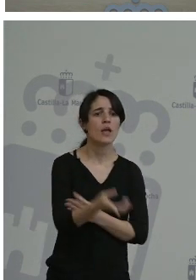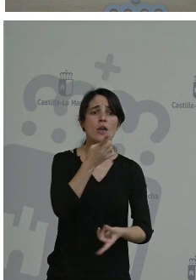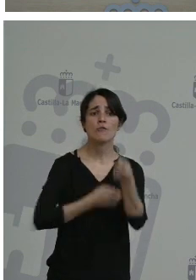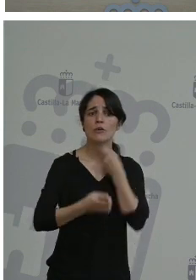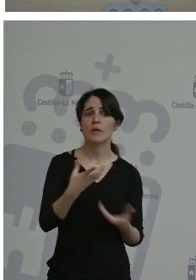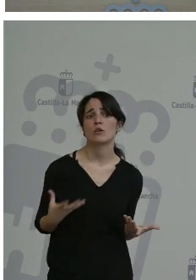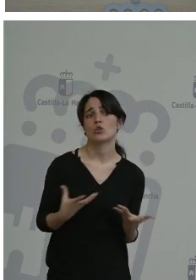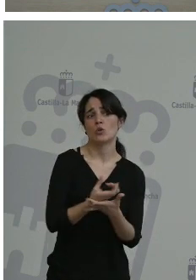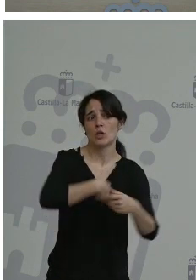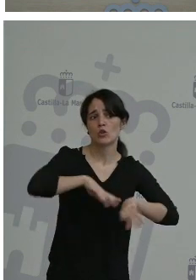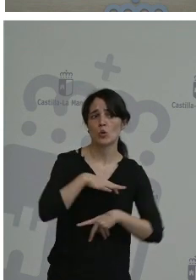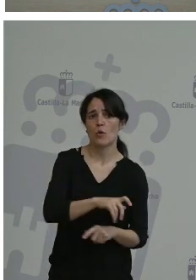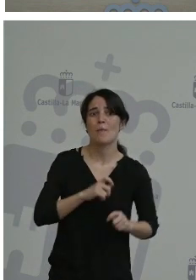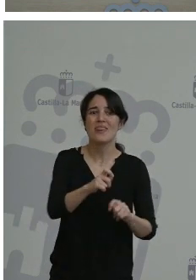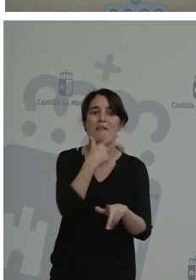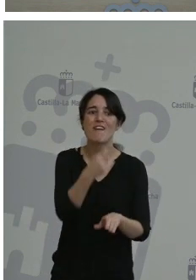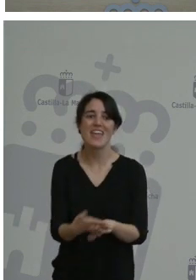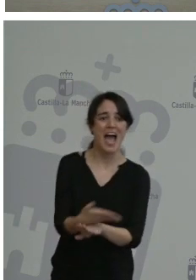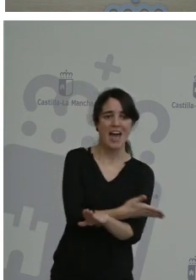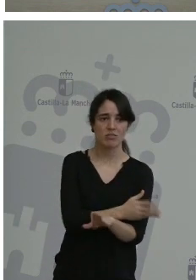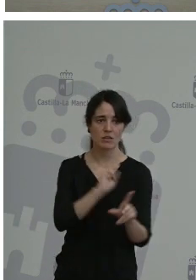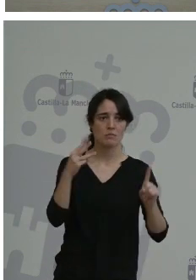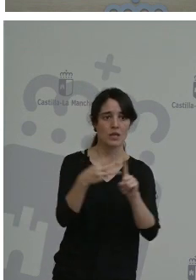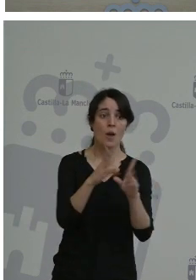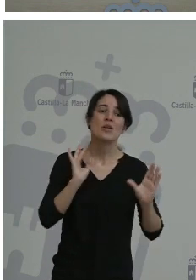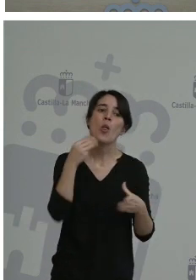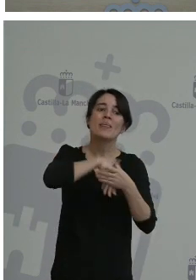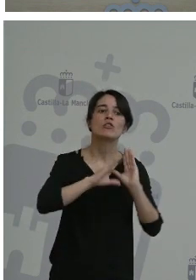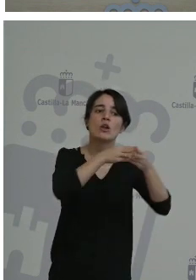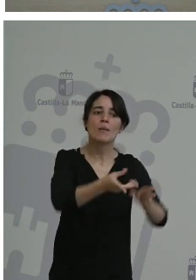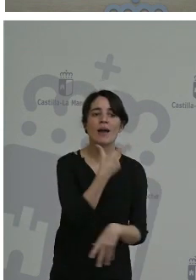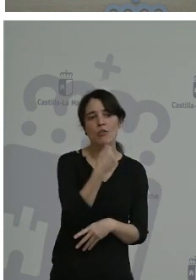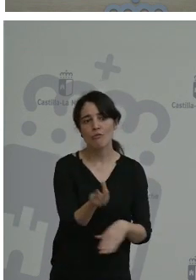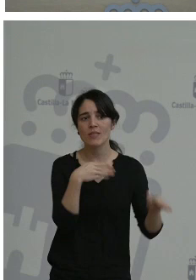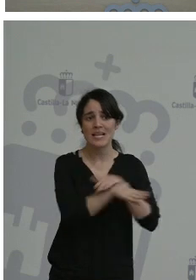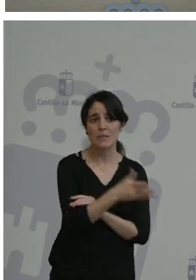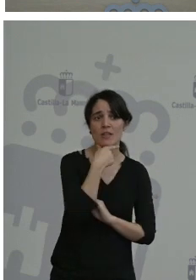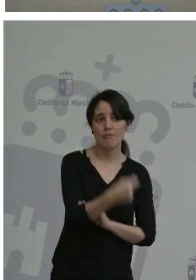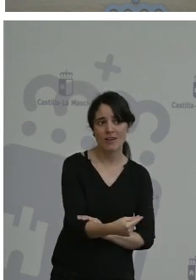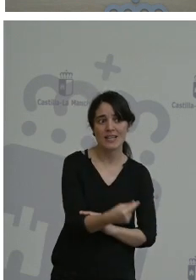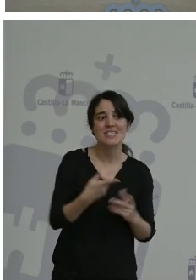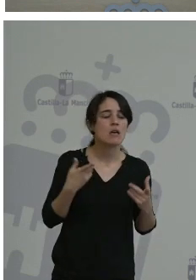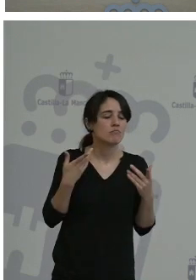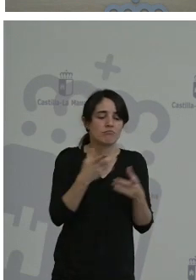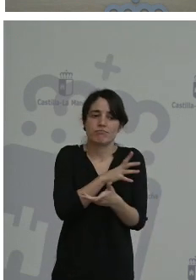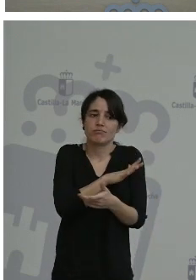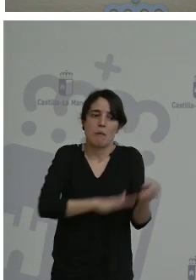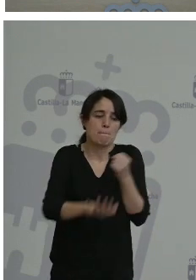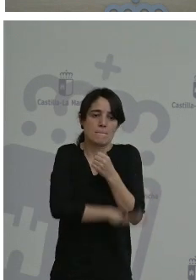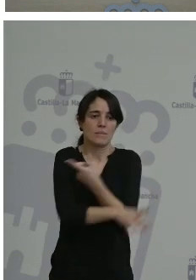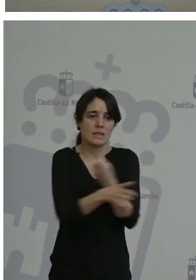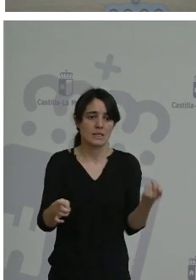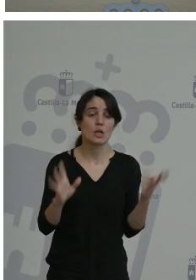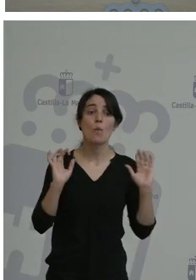podamos facilitar a través de webs, webs que sean de fácil navegación, de fácil accesibilidad, es fundamental. Pero no solamente la web,